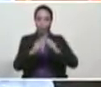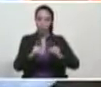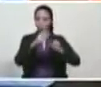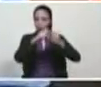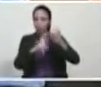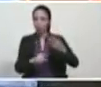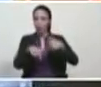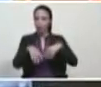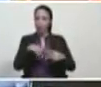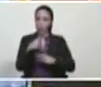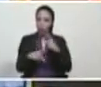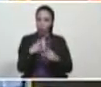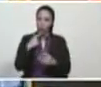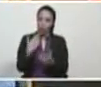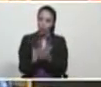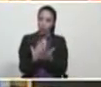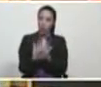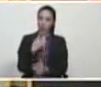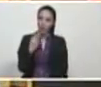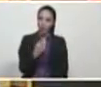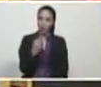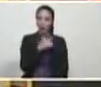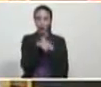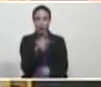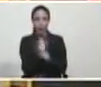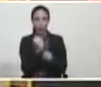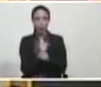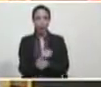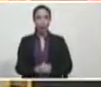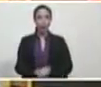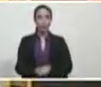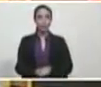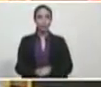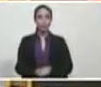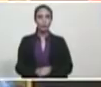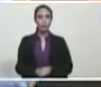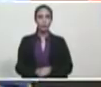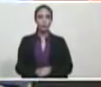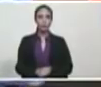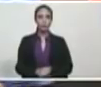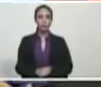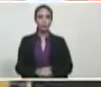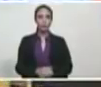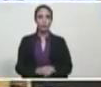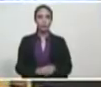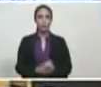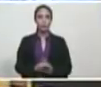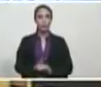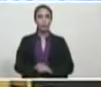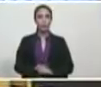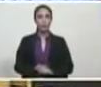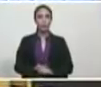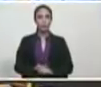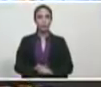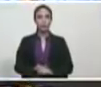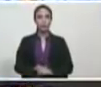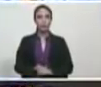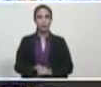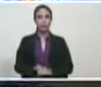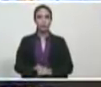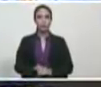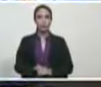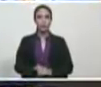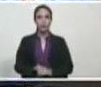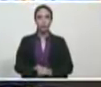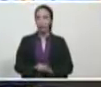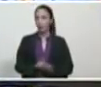La economía real, donde están los trabajadores, mira, chucu, chucu, chucu, ahí dándole, dándole. Como hicimos ahorita, ahí lo vimos.